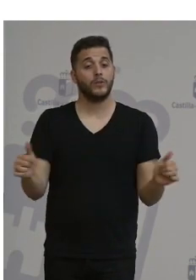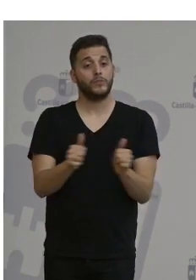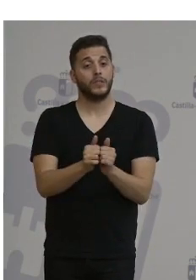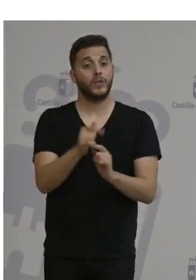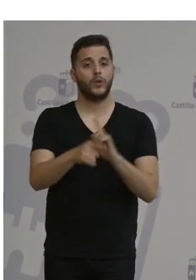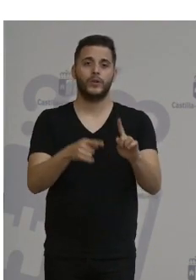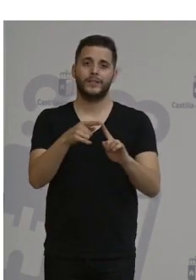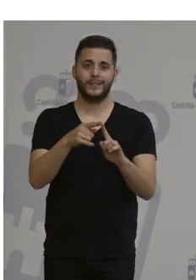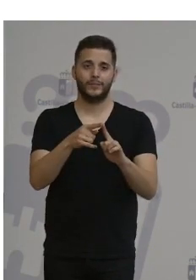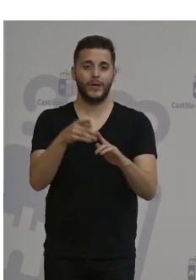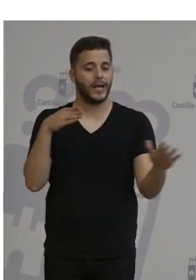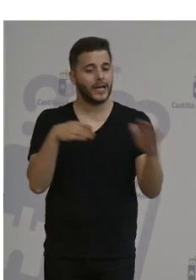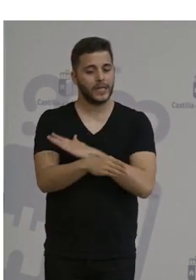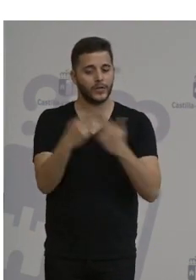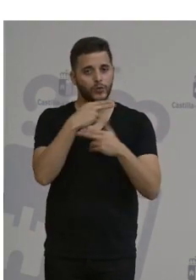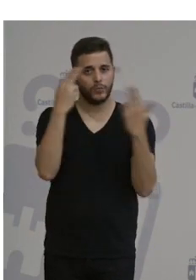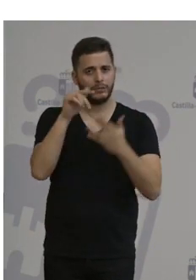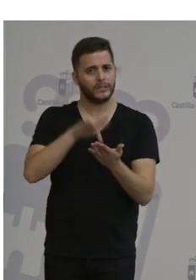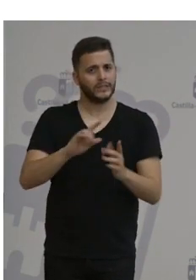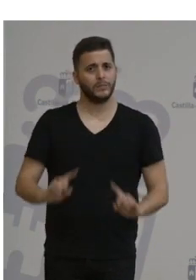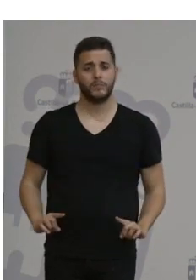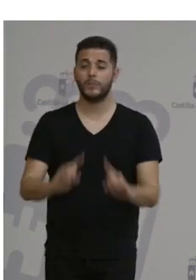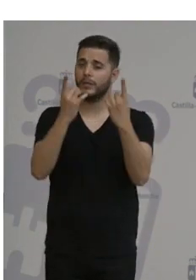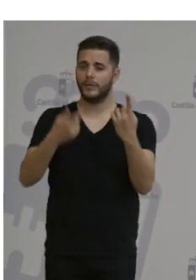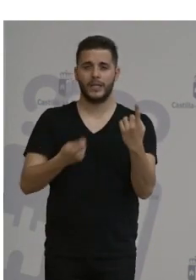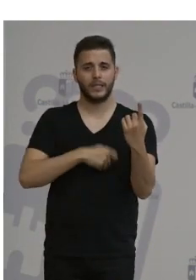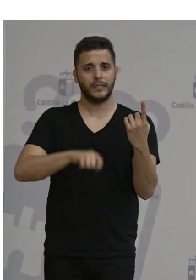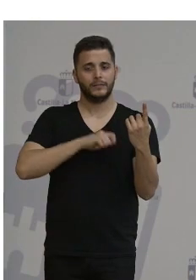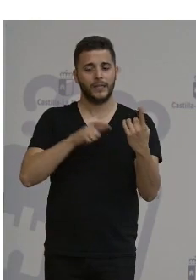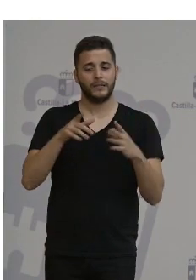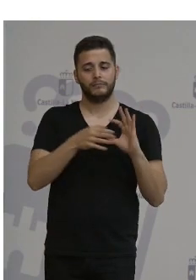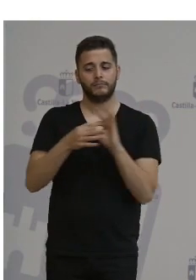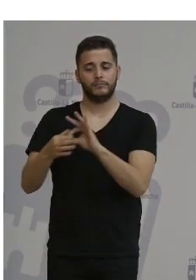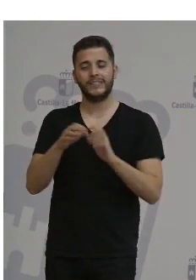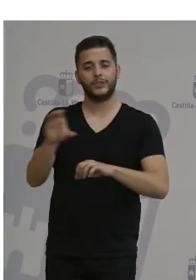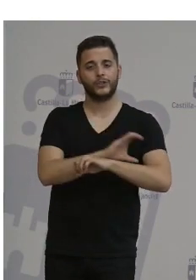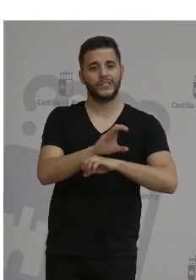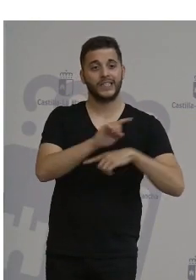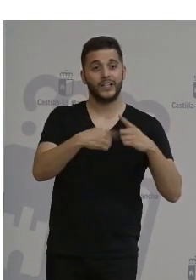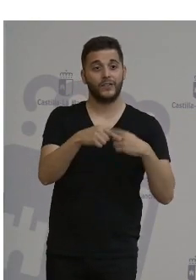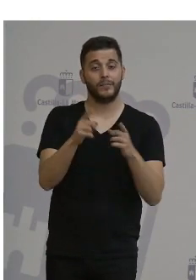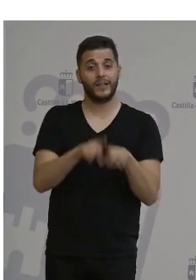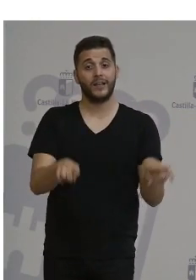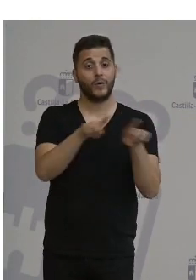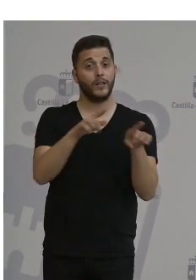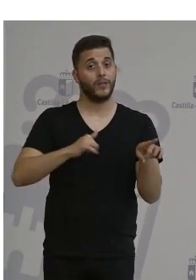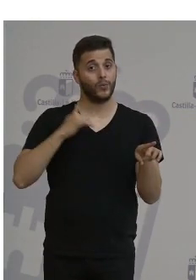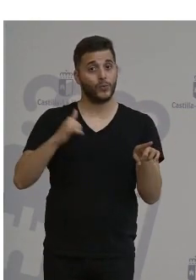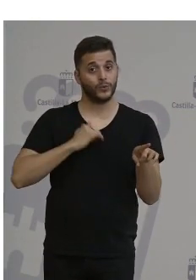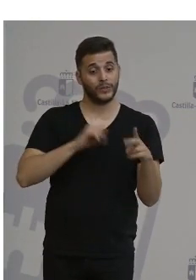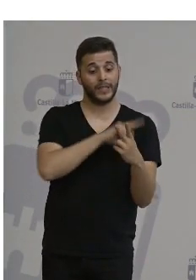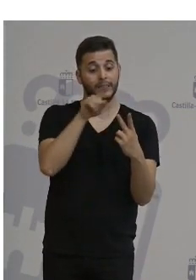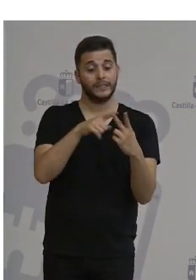empleo público. Un proceso que fue pionero en España y llevando a cabo conjuntamente por las Consejerías de Familia e Igualdad de Oportunidades